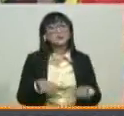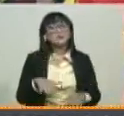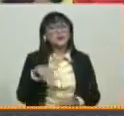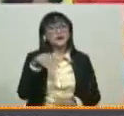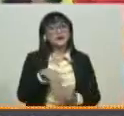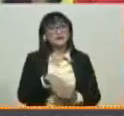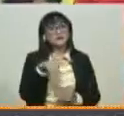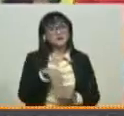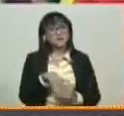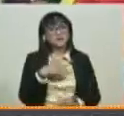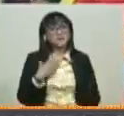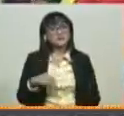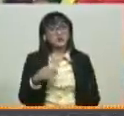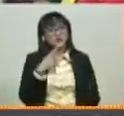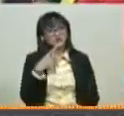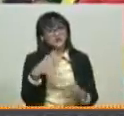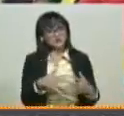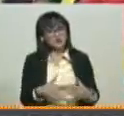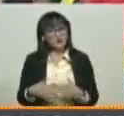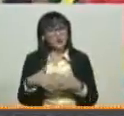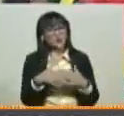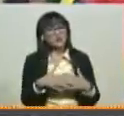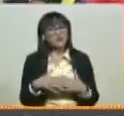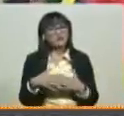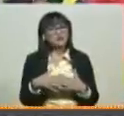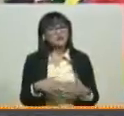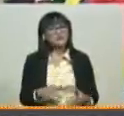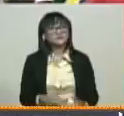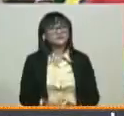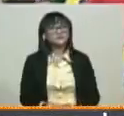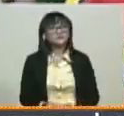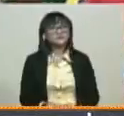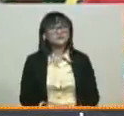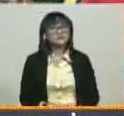las elecciones presidenciales, Maduro.